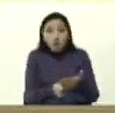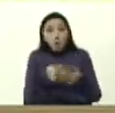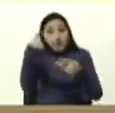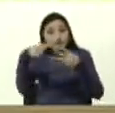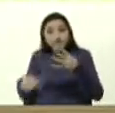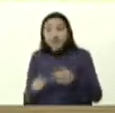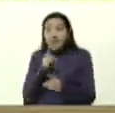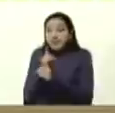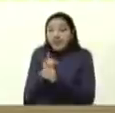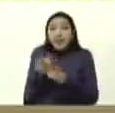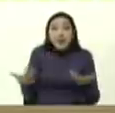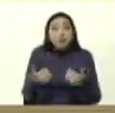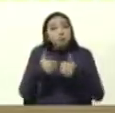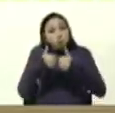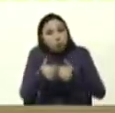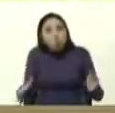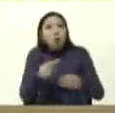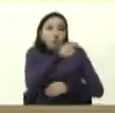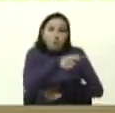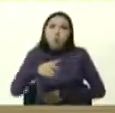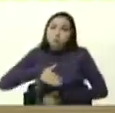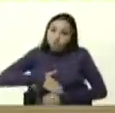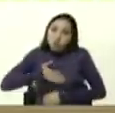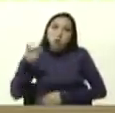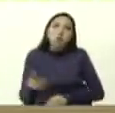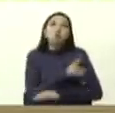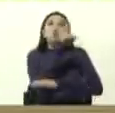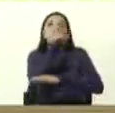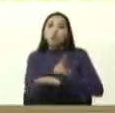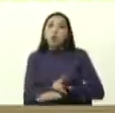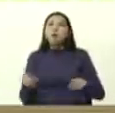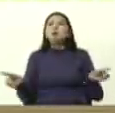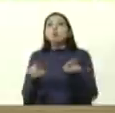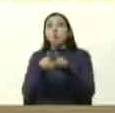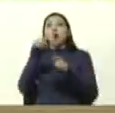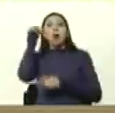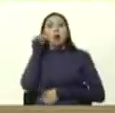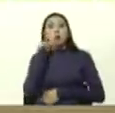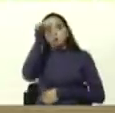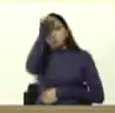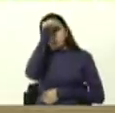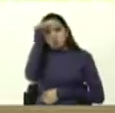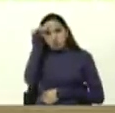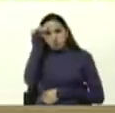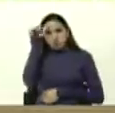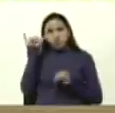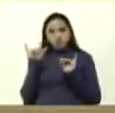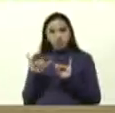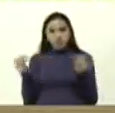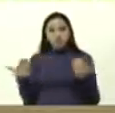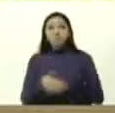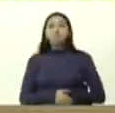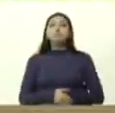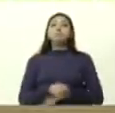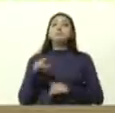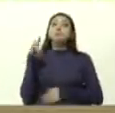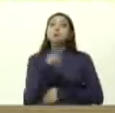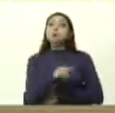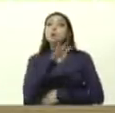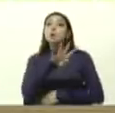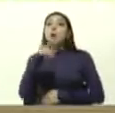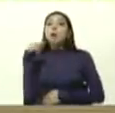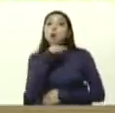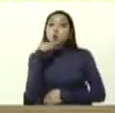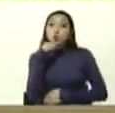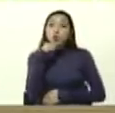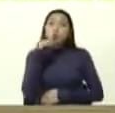electrónicos estarán a disposición de la población, al igual que el día sábado y el día domingo. A partir del lunes 4 de octubre